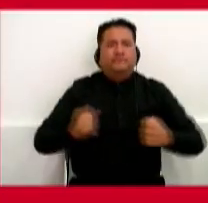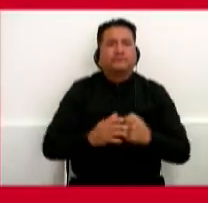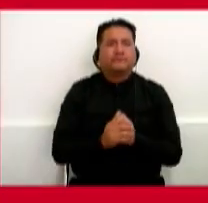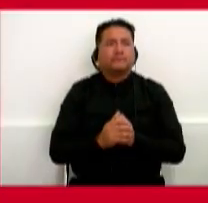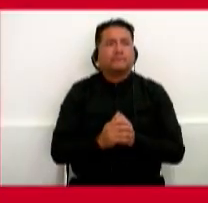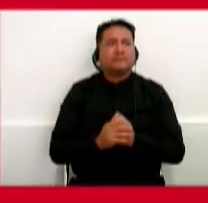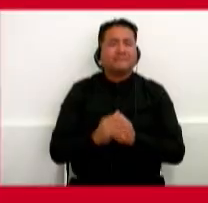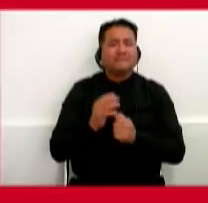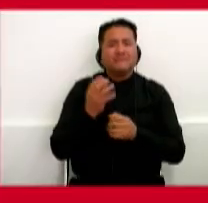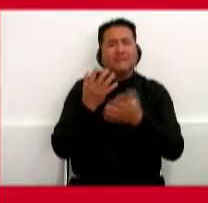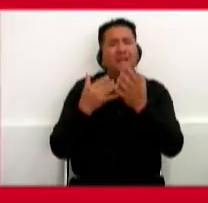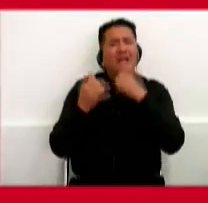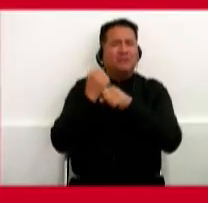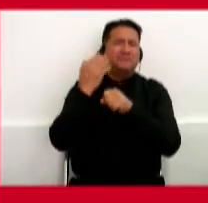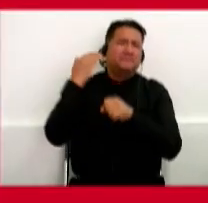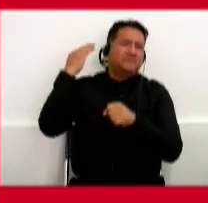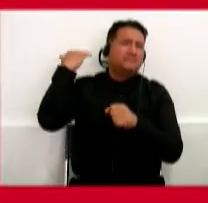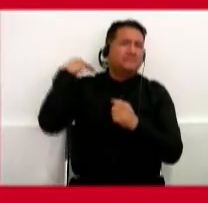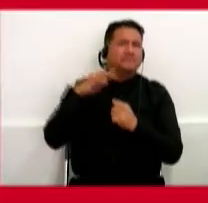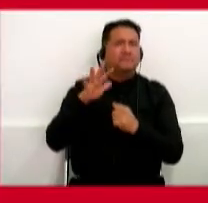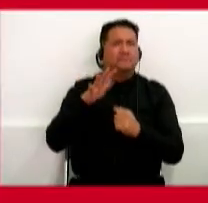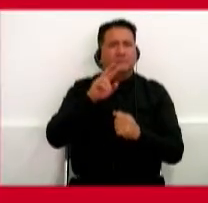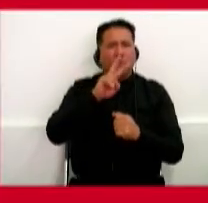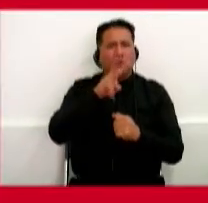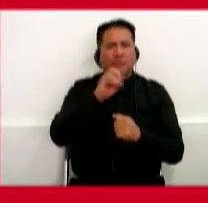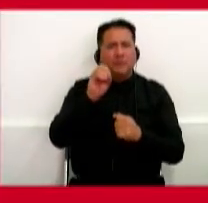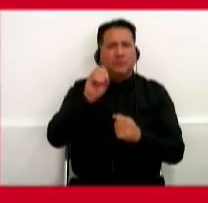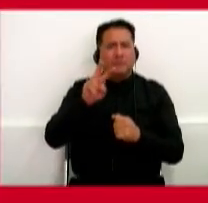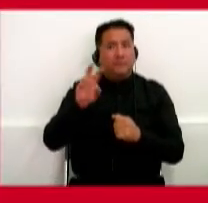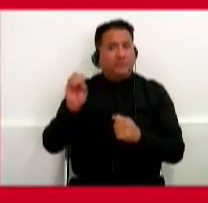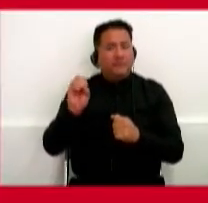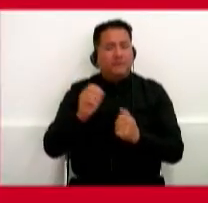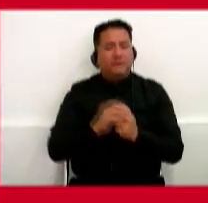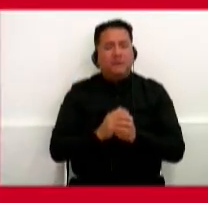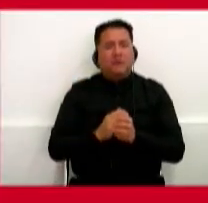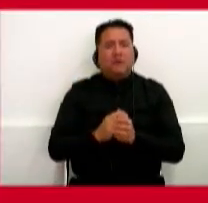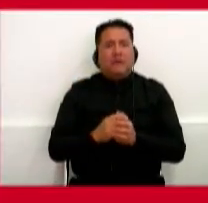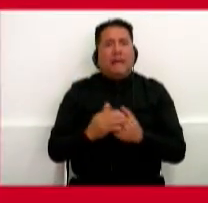hace unos años, a partir del 2020,